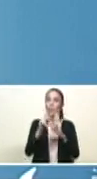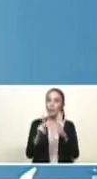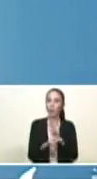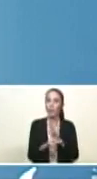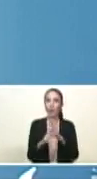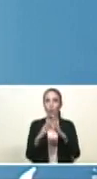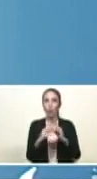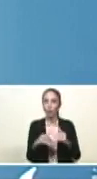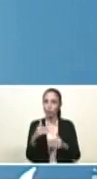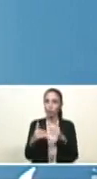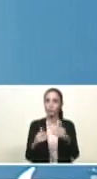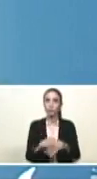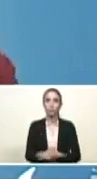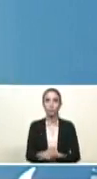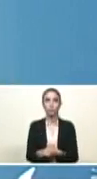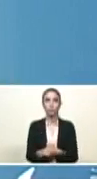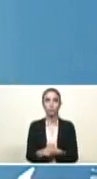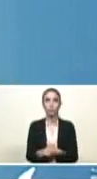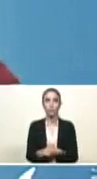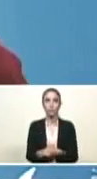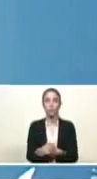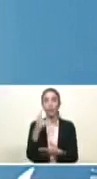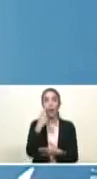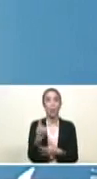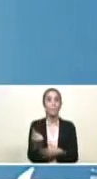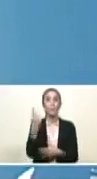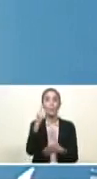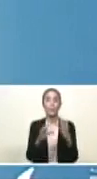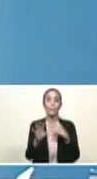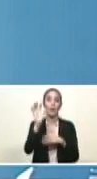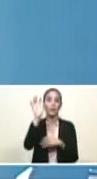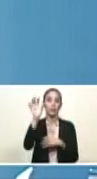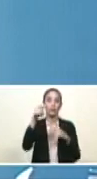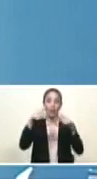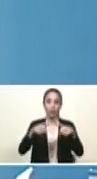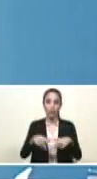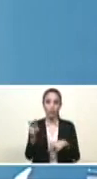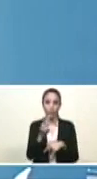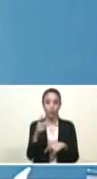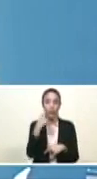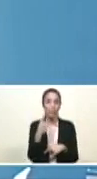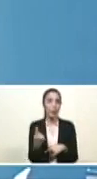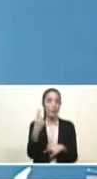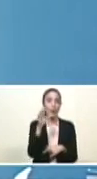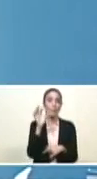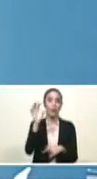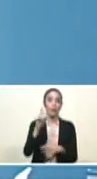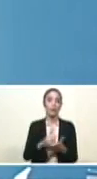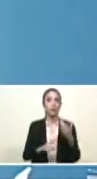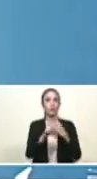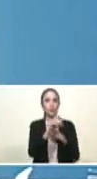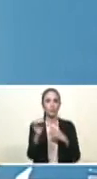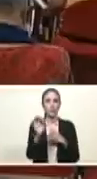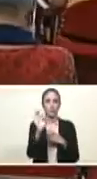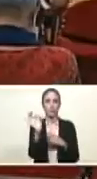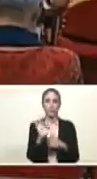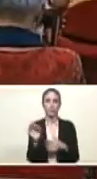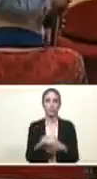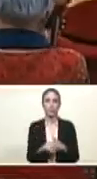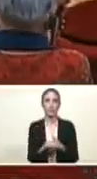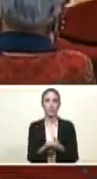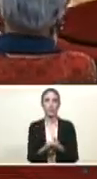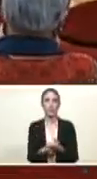de Desarrollo de Naciones Unidas, como el primer país, uno de los primeros países que logra el 100% de pensionados. Son